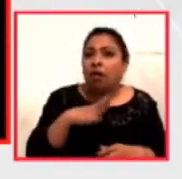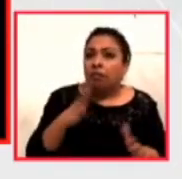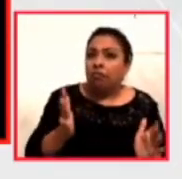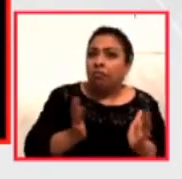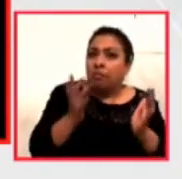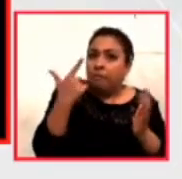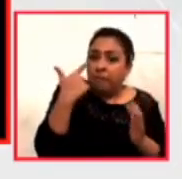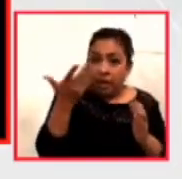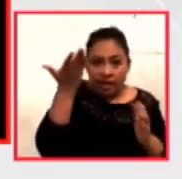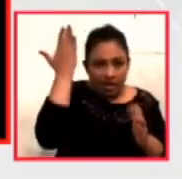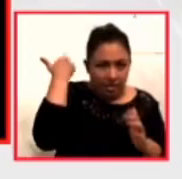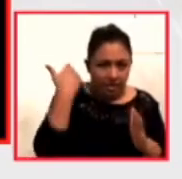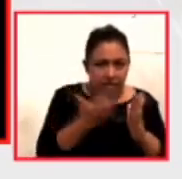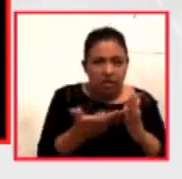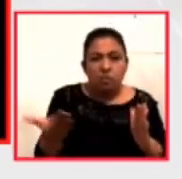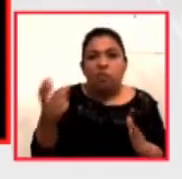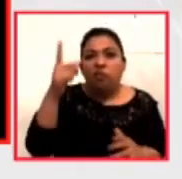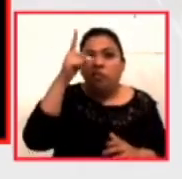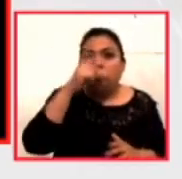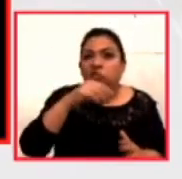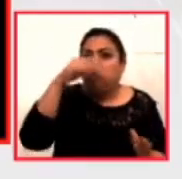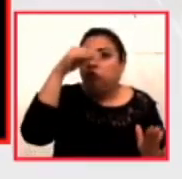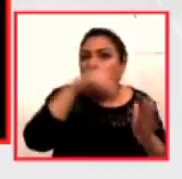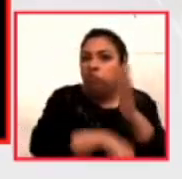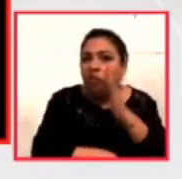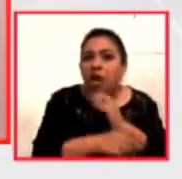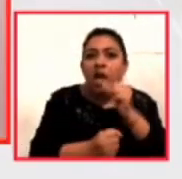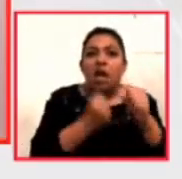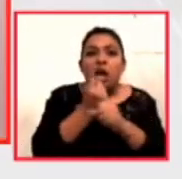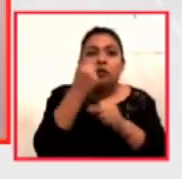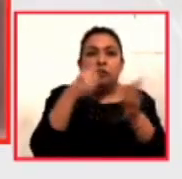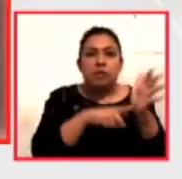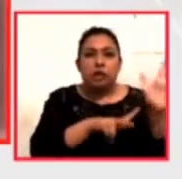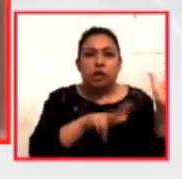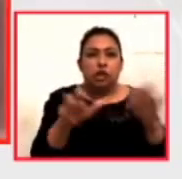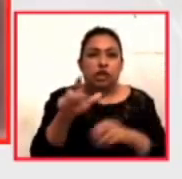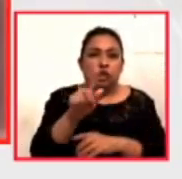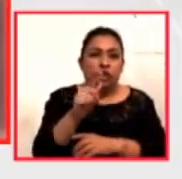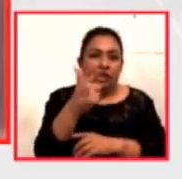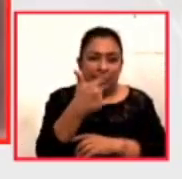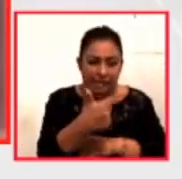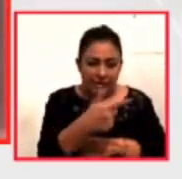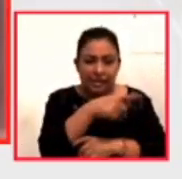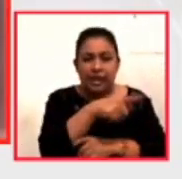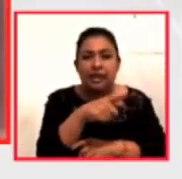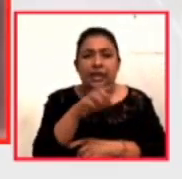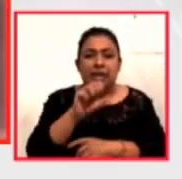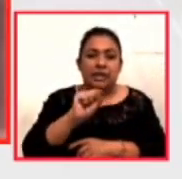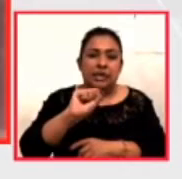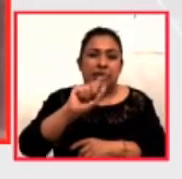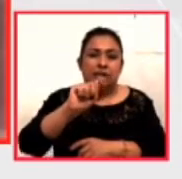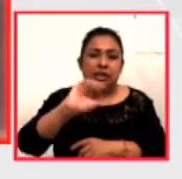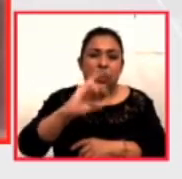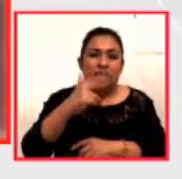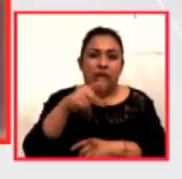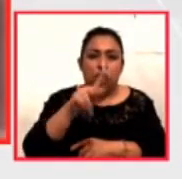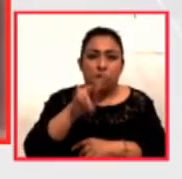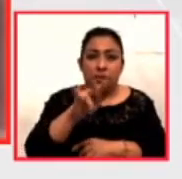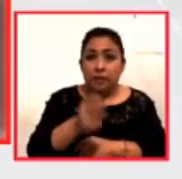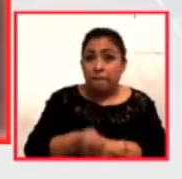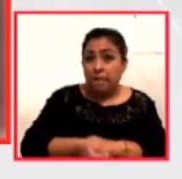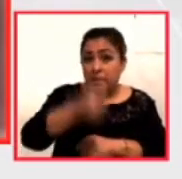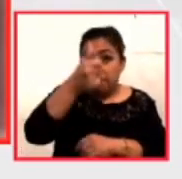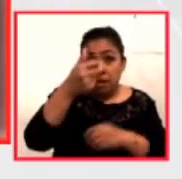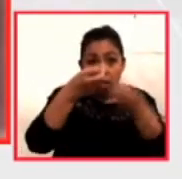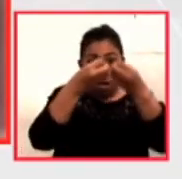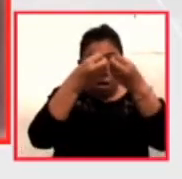en su tiempo fuera un fracaso. En 1877, cuando Piotr Ilich Tchaikovsky estrenó la obra, cuya